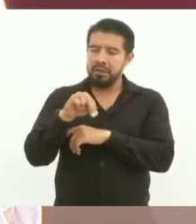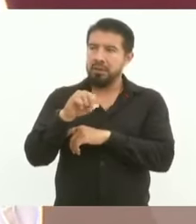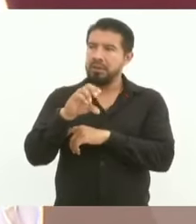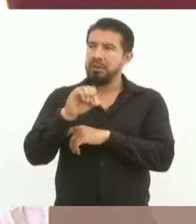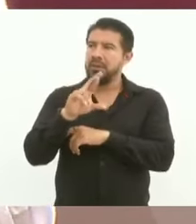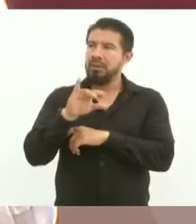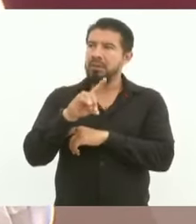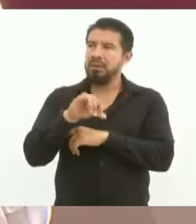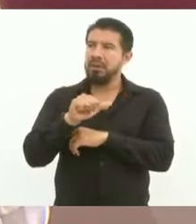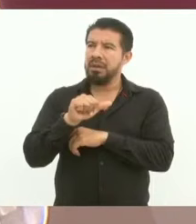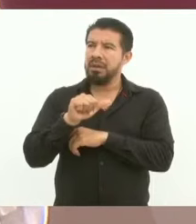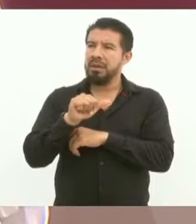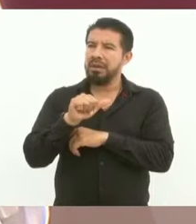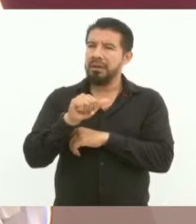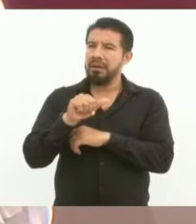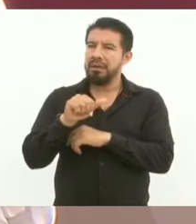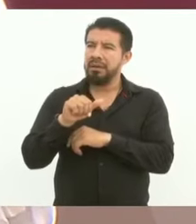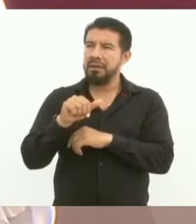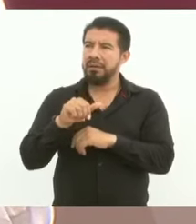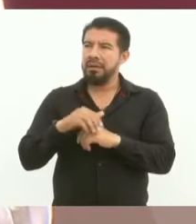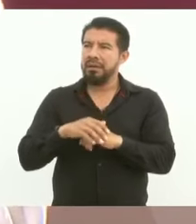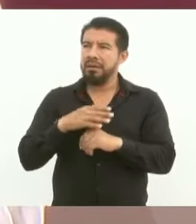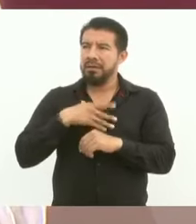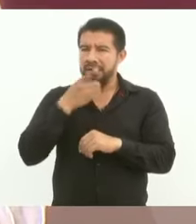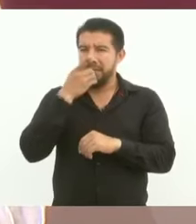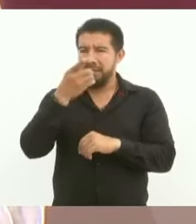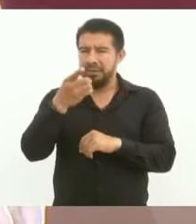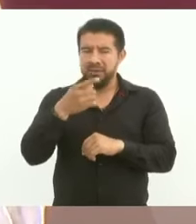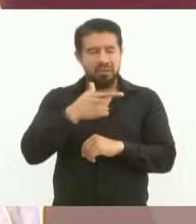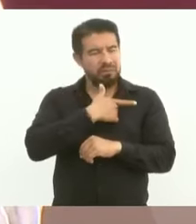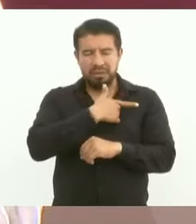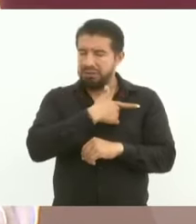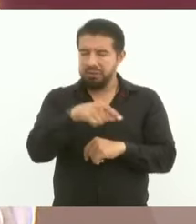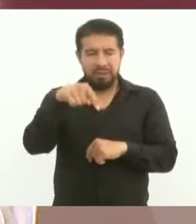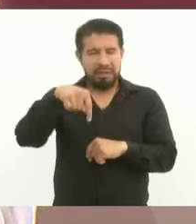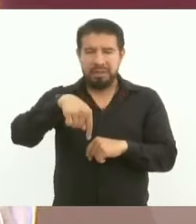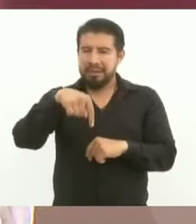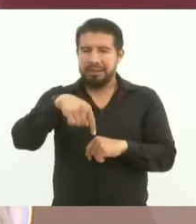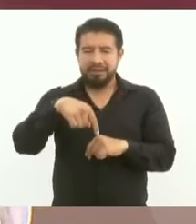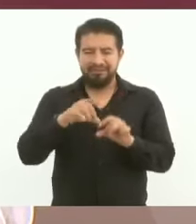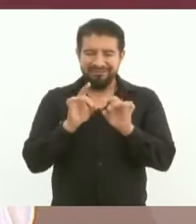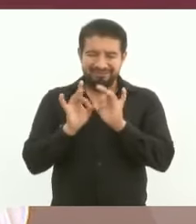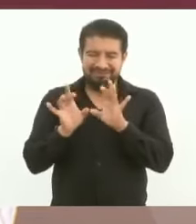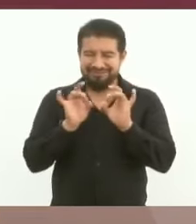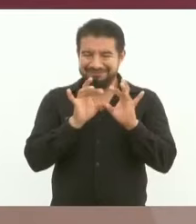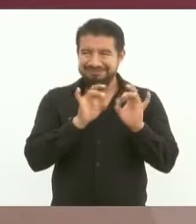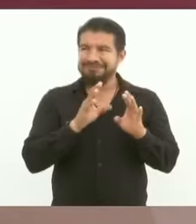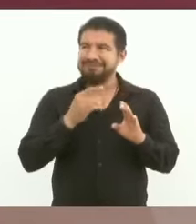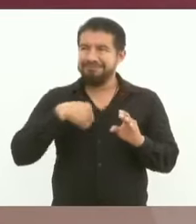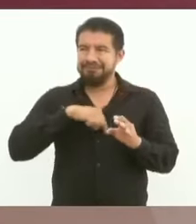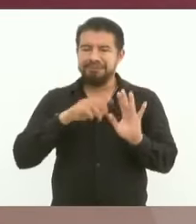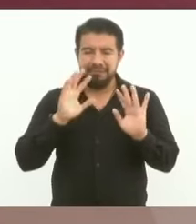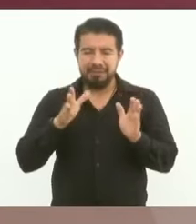gustado, se los digo, lo que ha estado pasando últimamente. Ya estamos interviniendo.